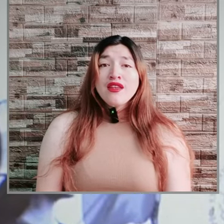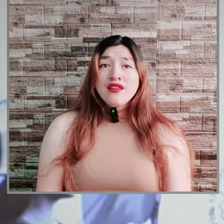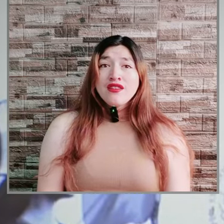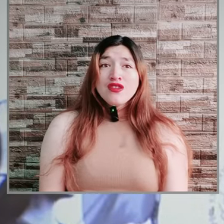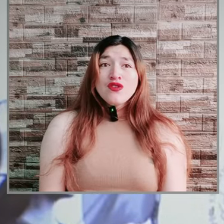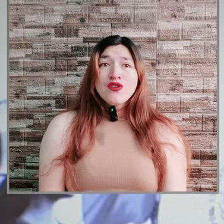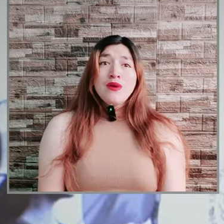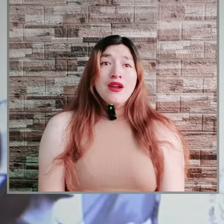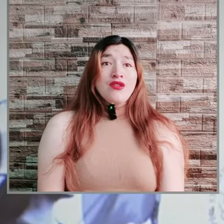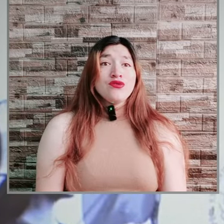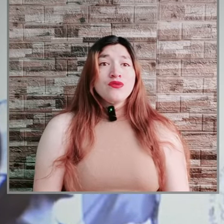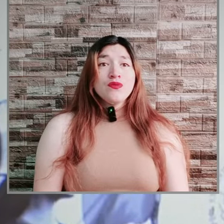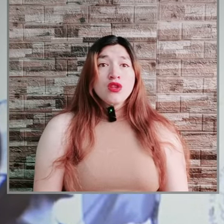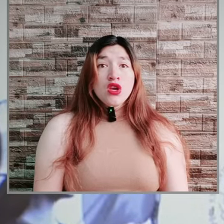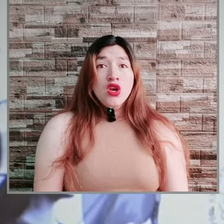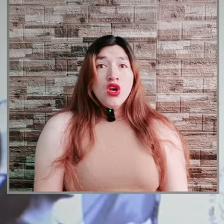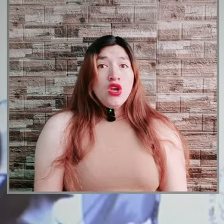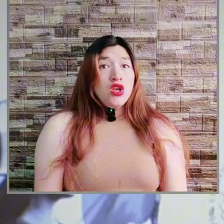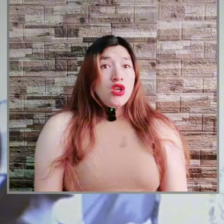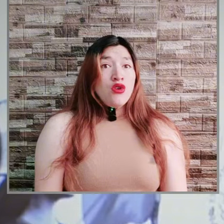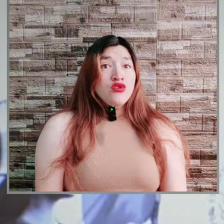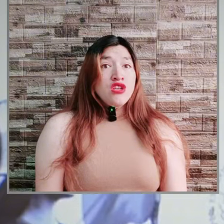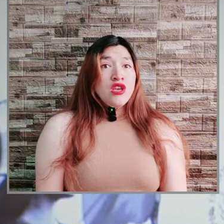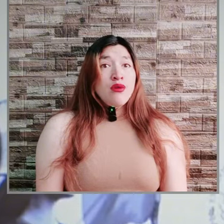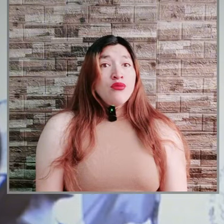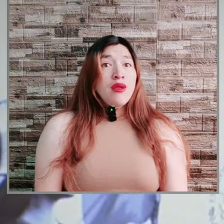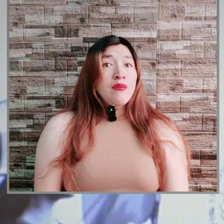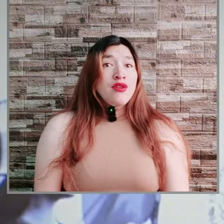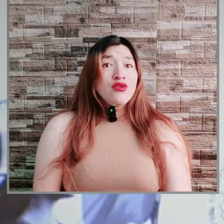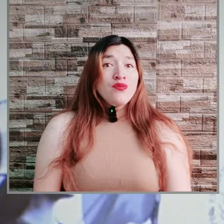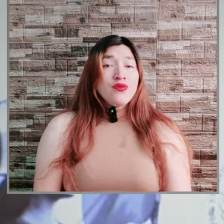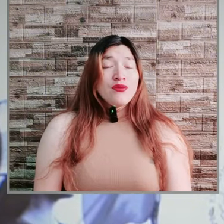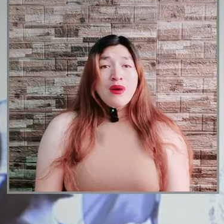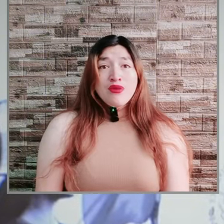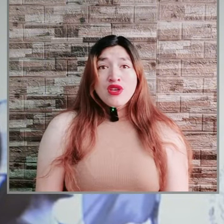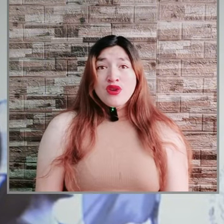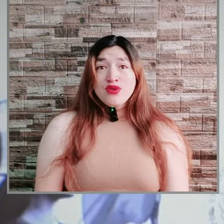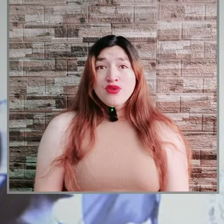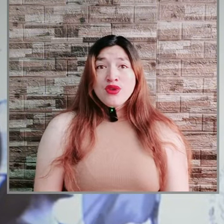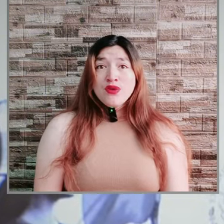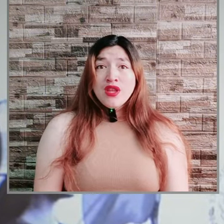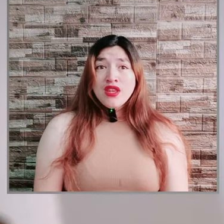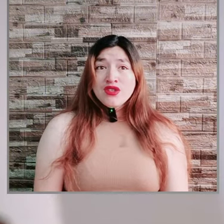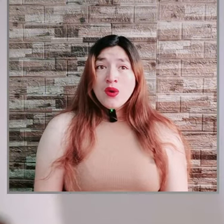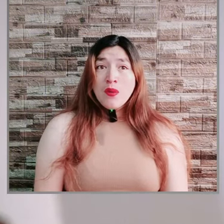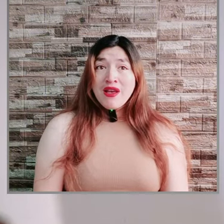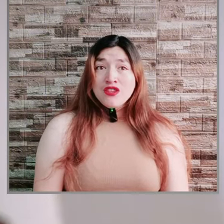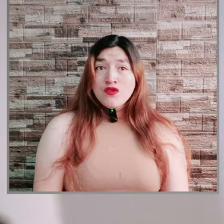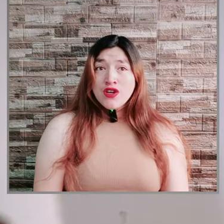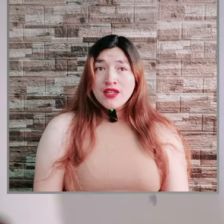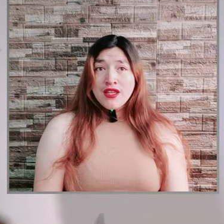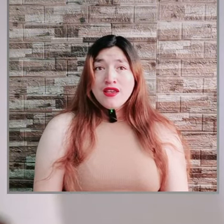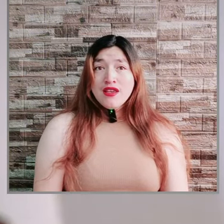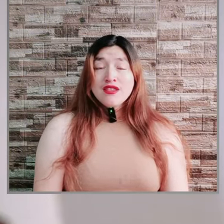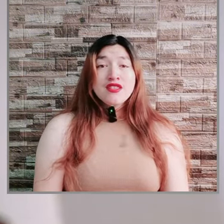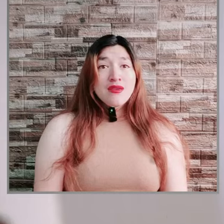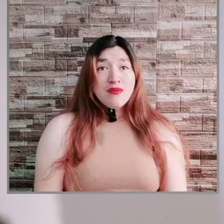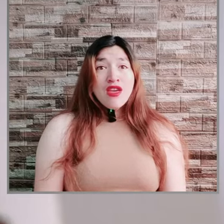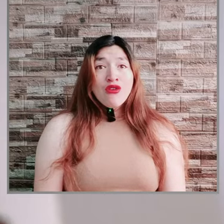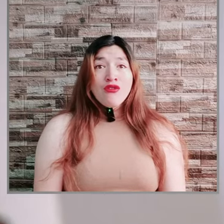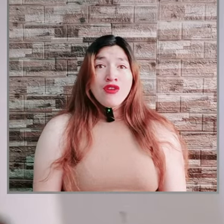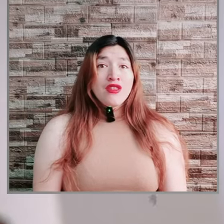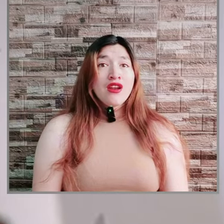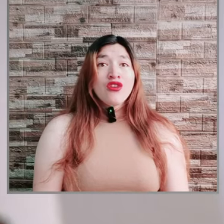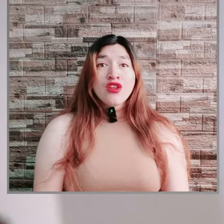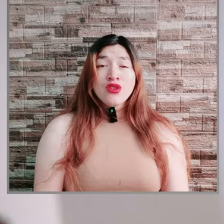voluntad de transformarnos. Y con Sheinbaum al mando, vamos a construir una nación más fuerte, sin